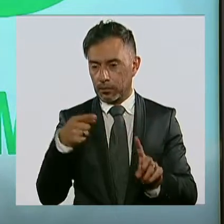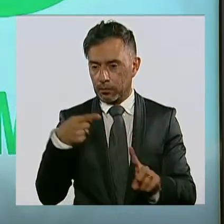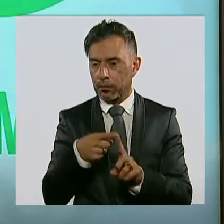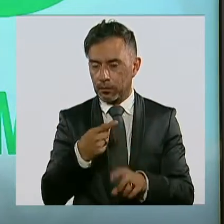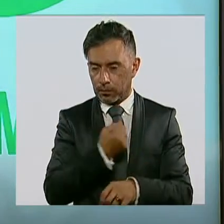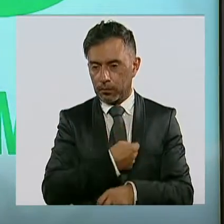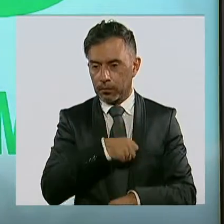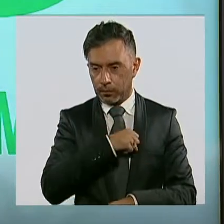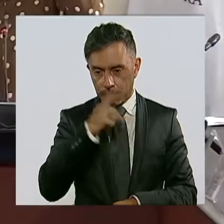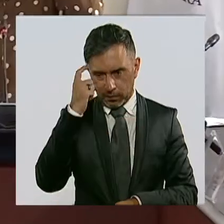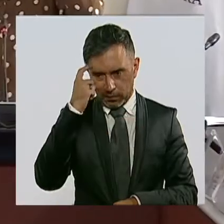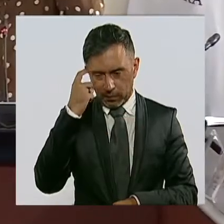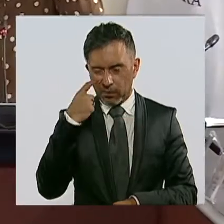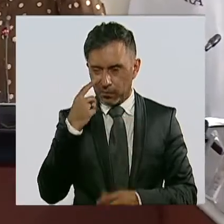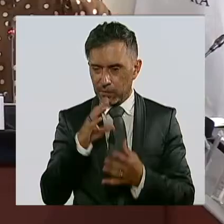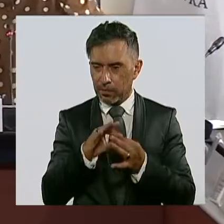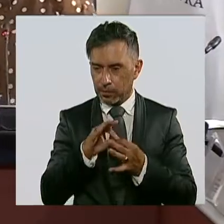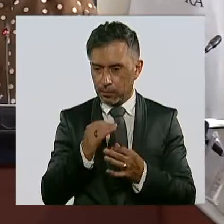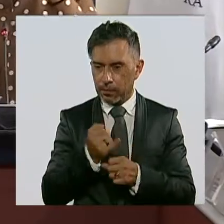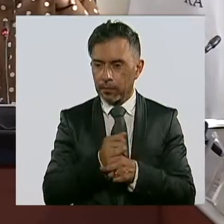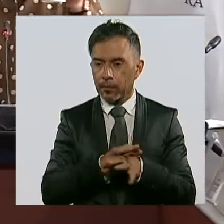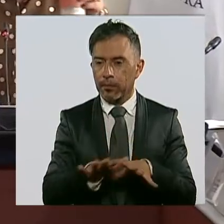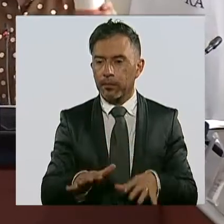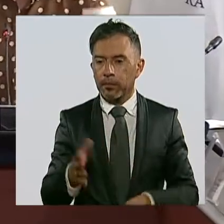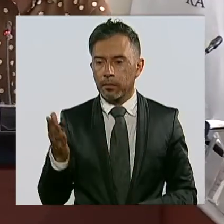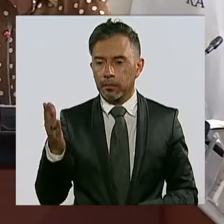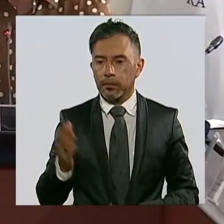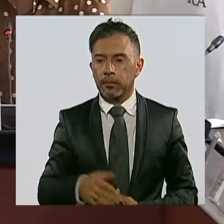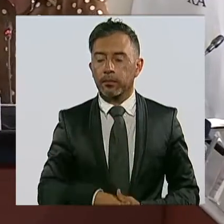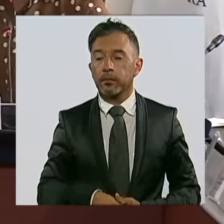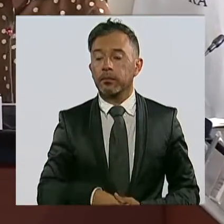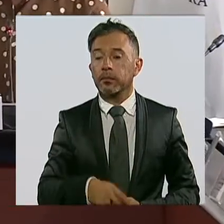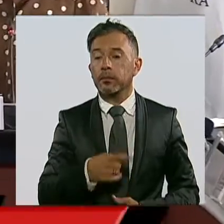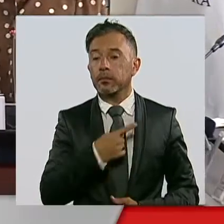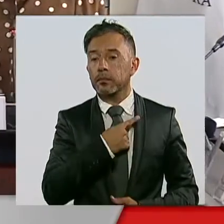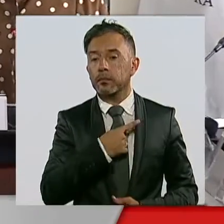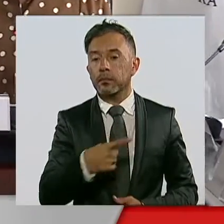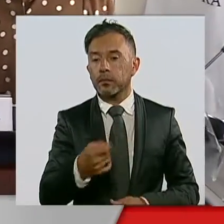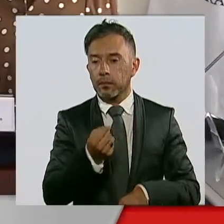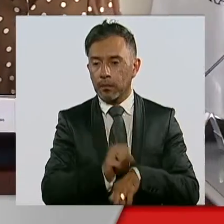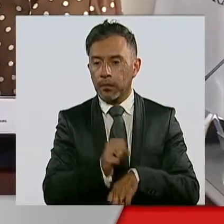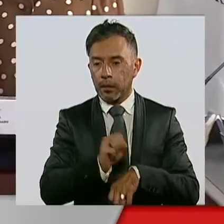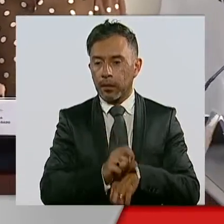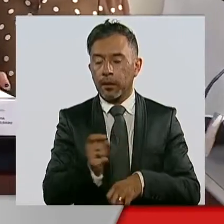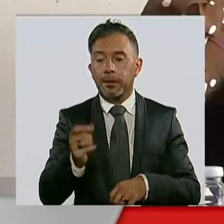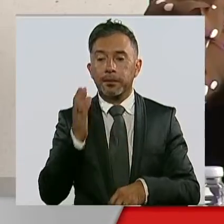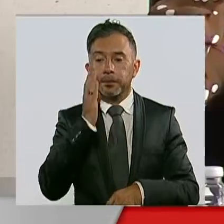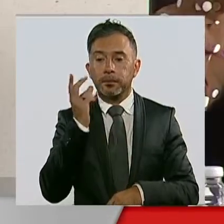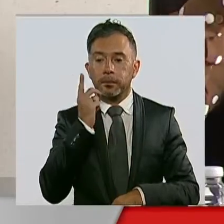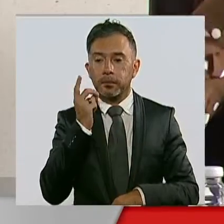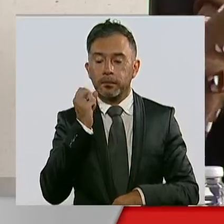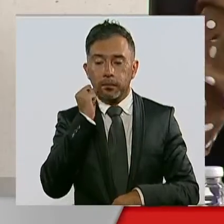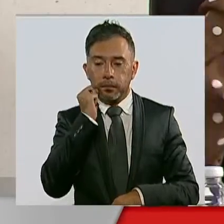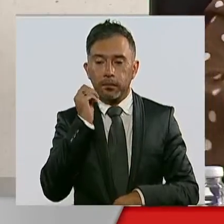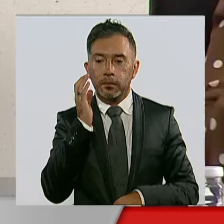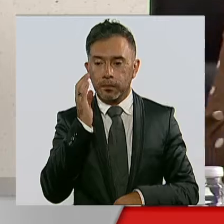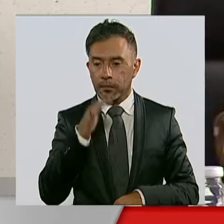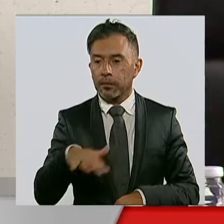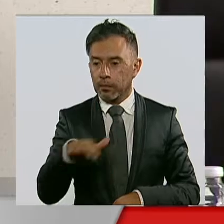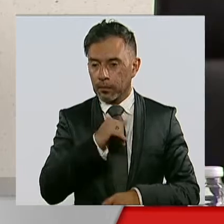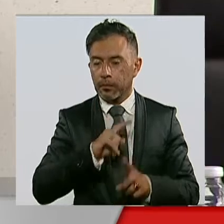Esta es la información. En las últimas semanas, la Cámara de Senadores ha realizado diversos esfuerzos